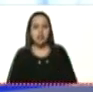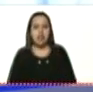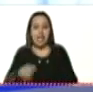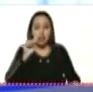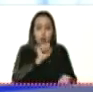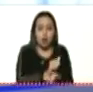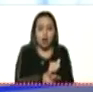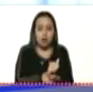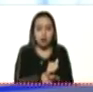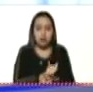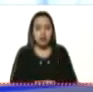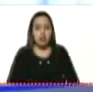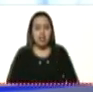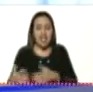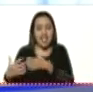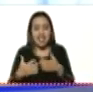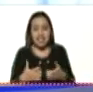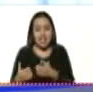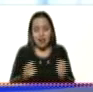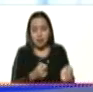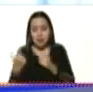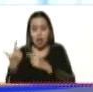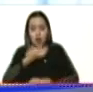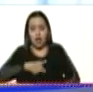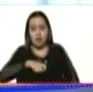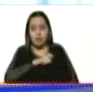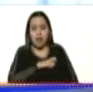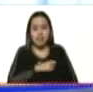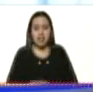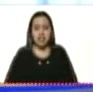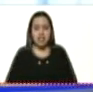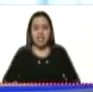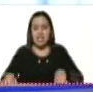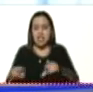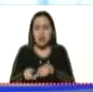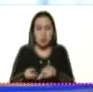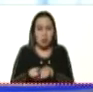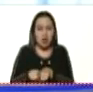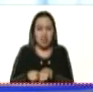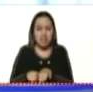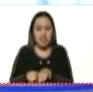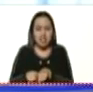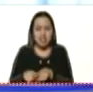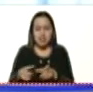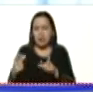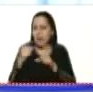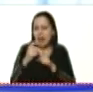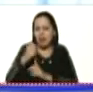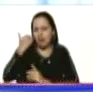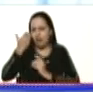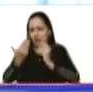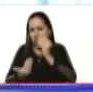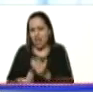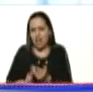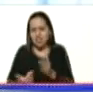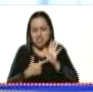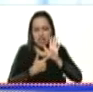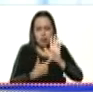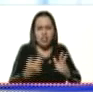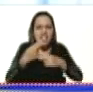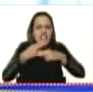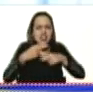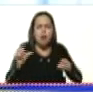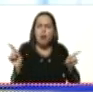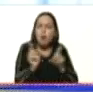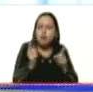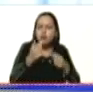los 8 monstruos, los causantes de todos los males. Antes son exhibidos semidesnudos en la Plaza Capuchinos de